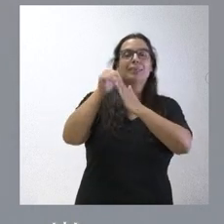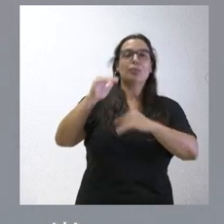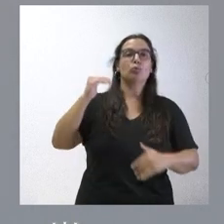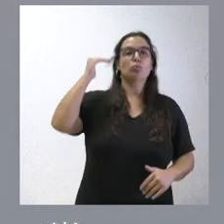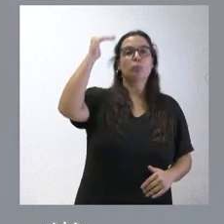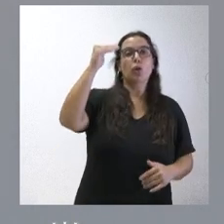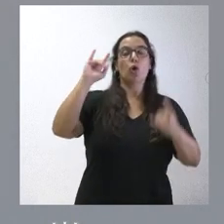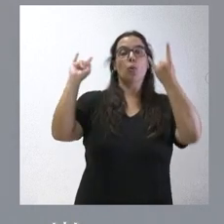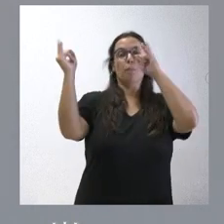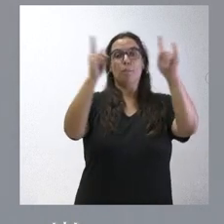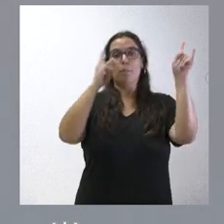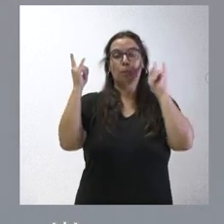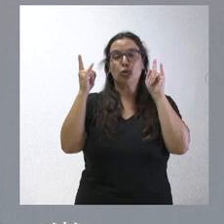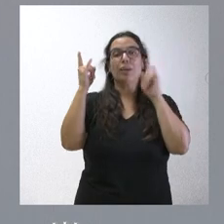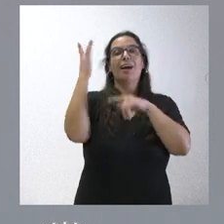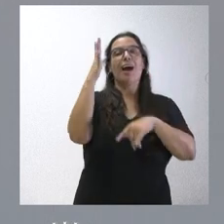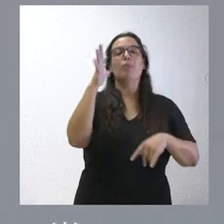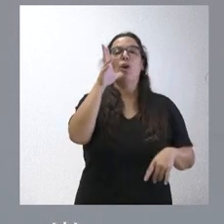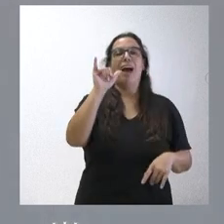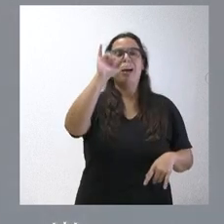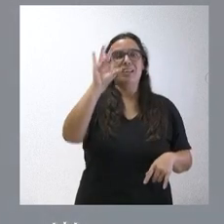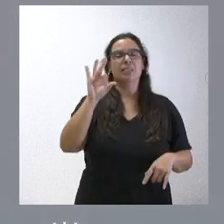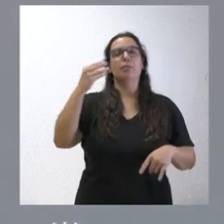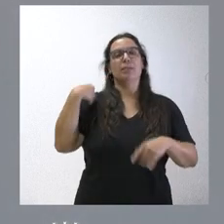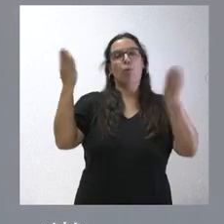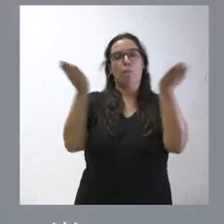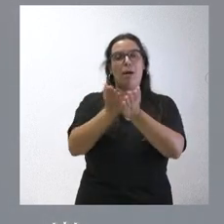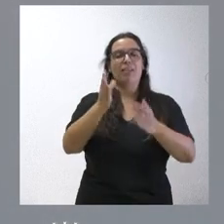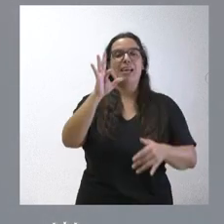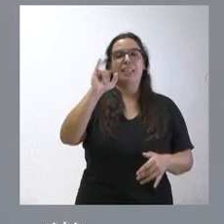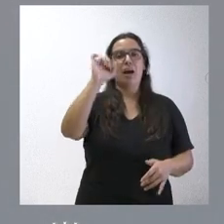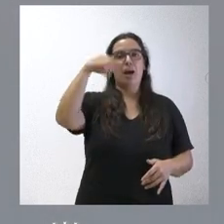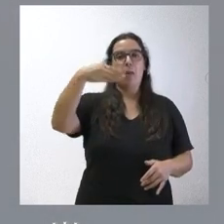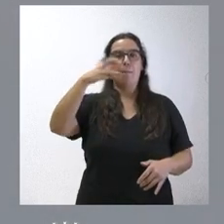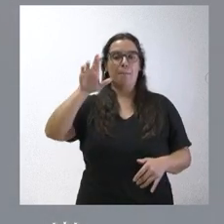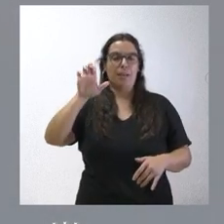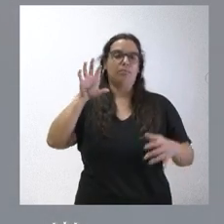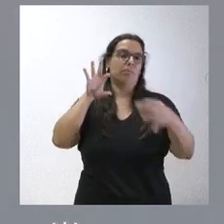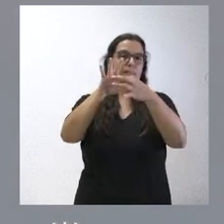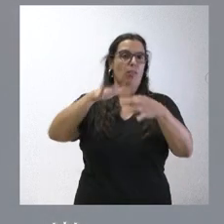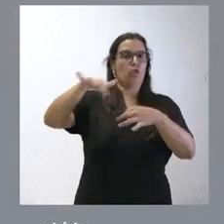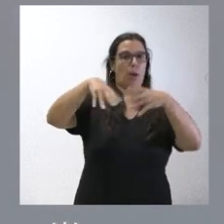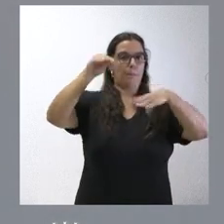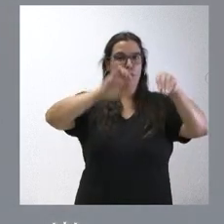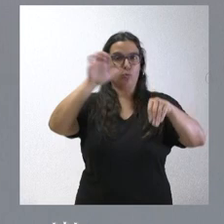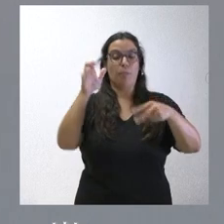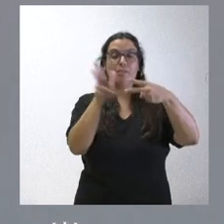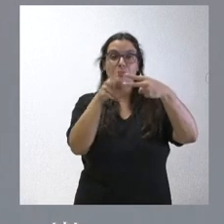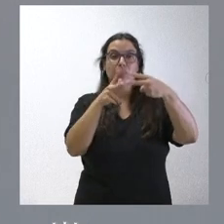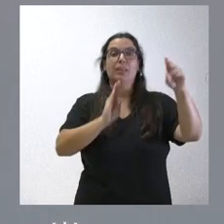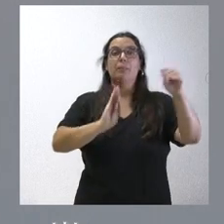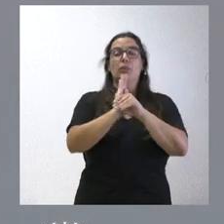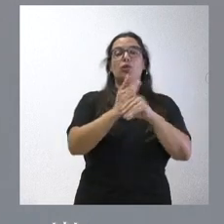de un bosque de hayas sobre el valle de sajambre ambos vinculados a picos de Europa es una inversión como les digo